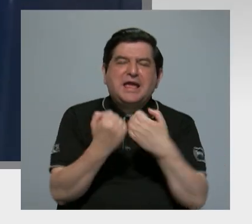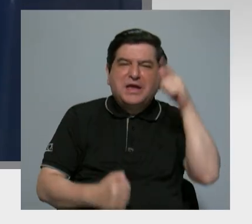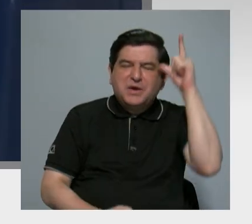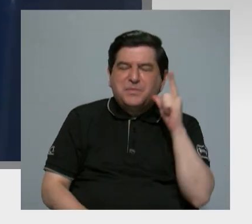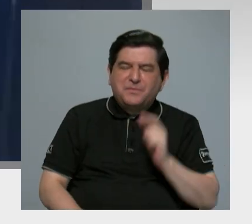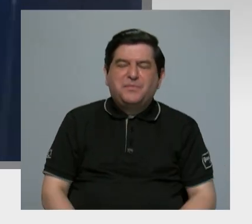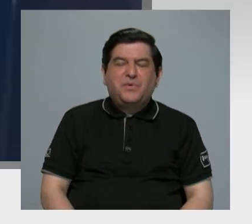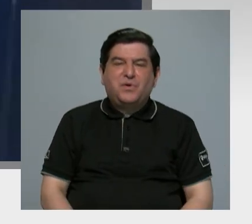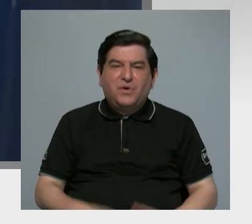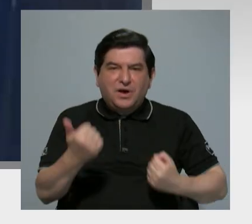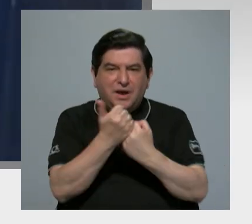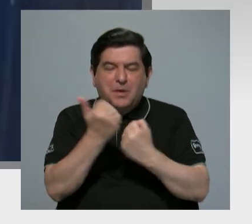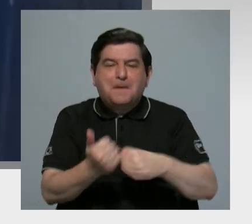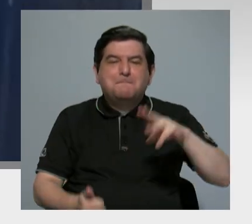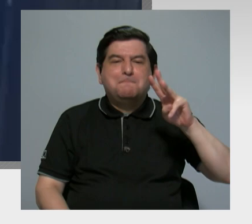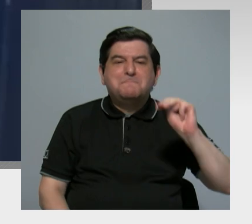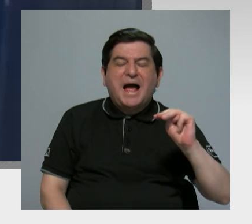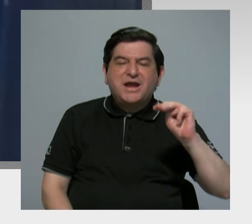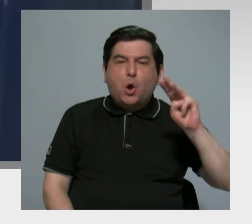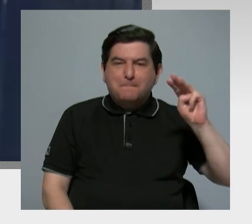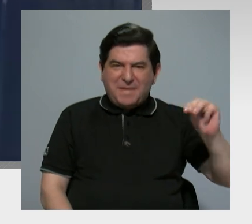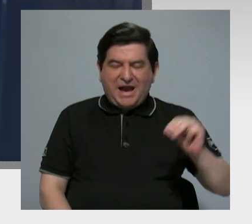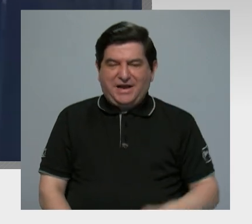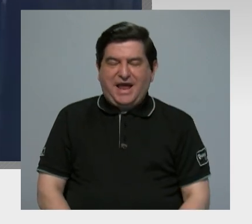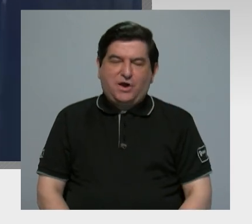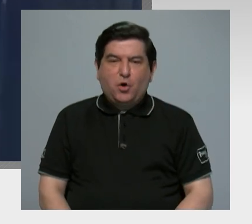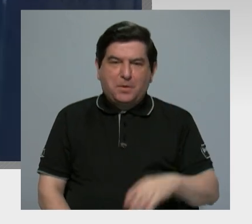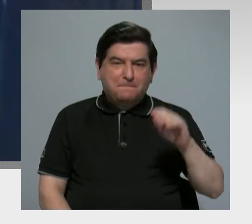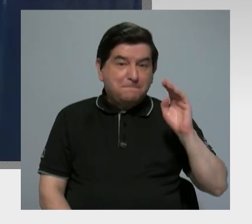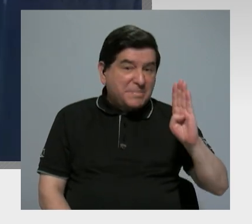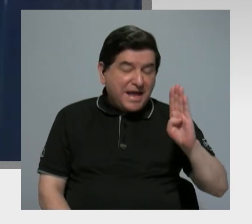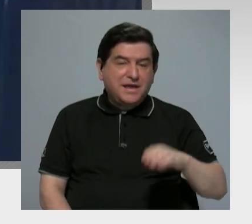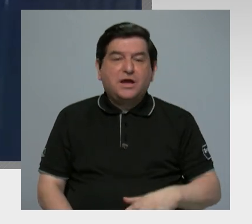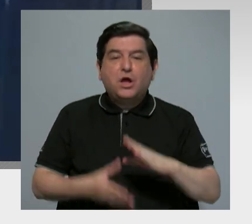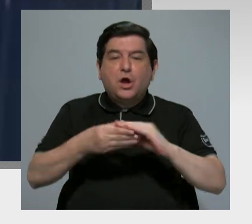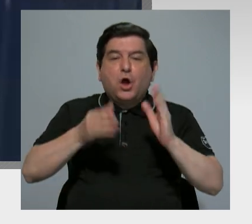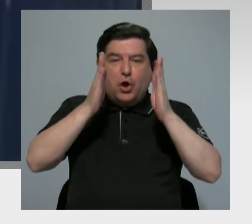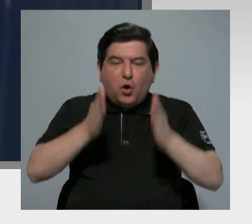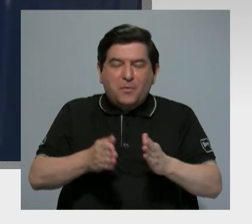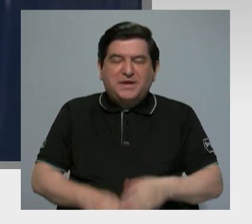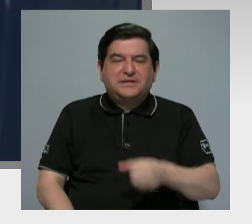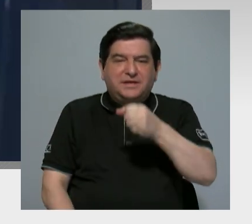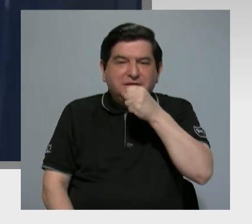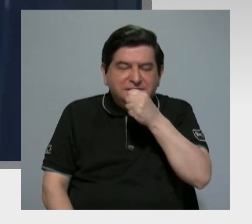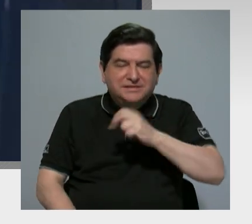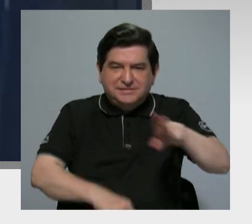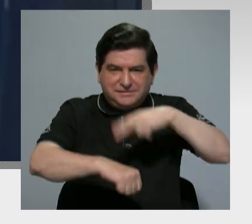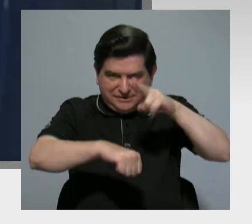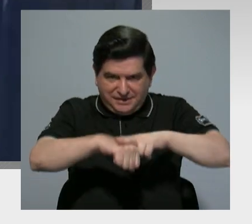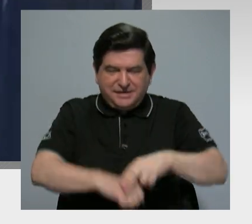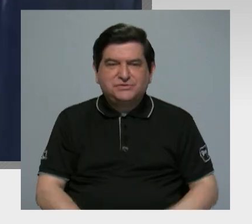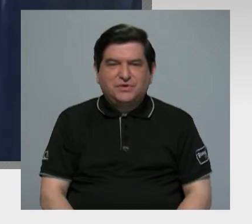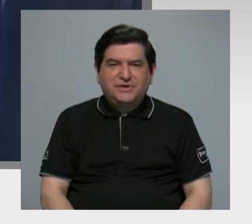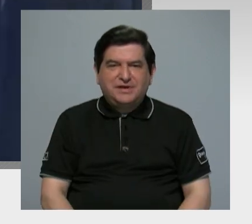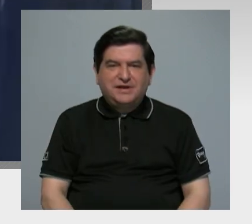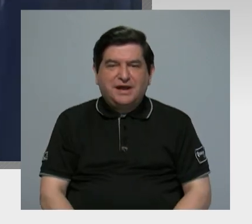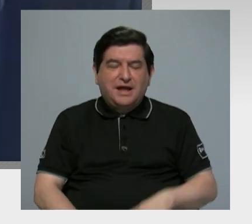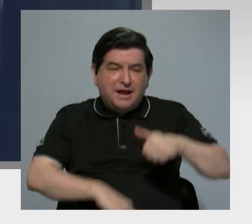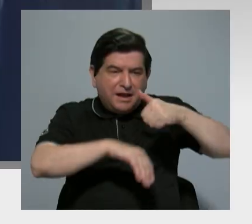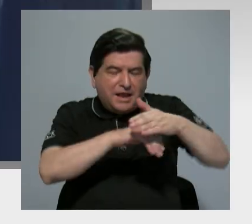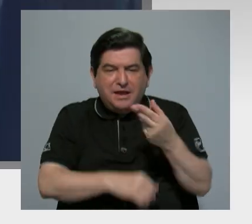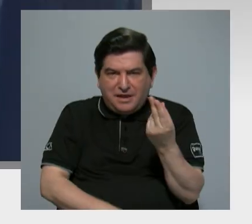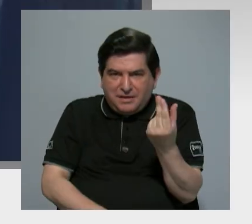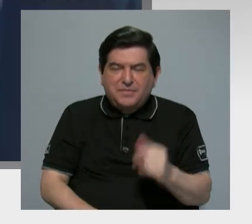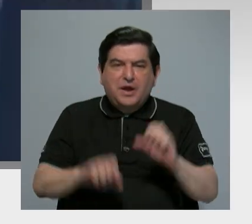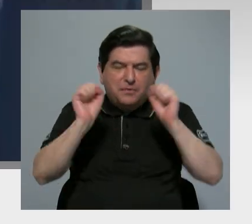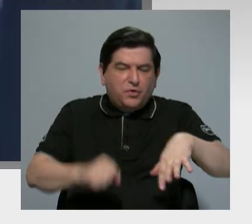era patrocinado por don Mario McGregor Blake, que era un comentarista, narrador nacional. Mandaba sus recursos para allá